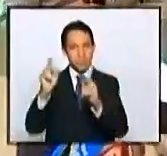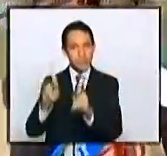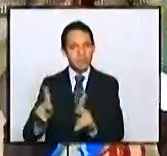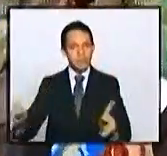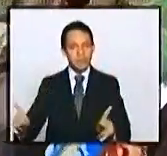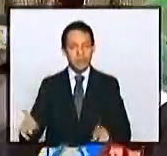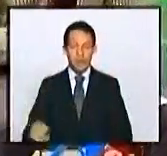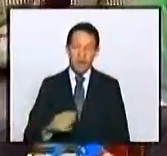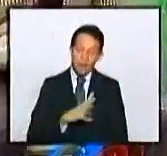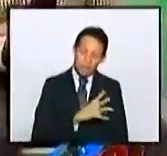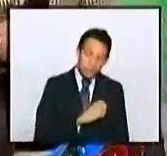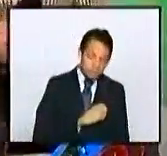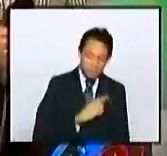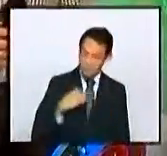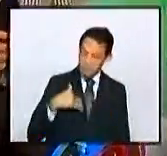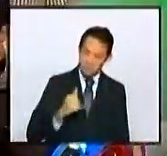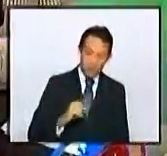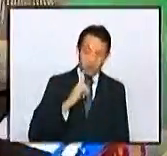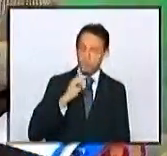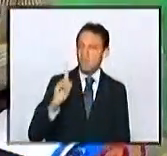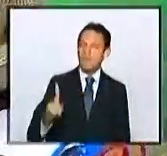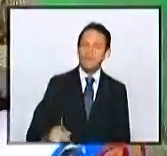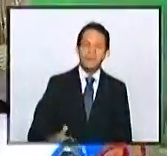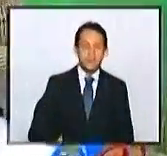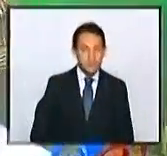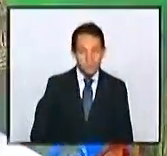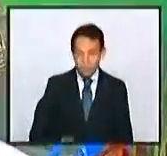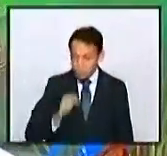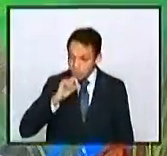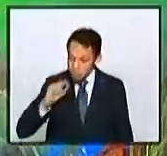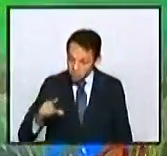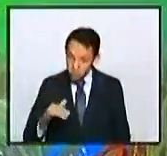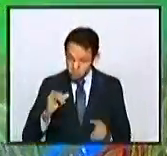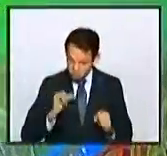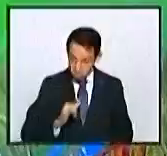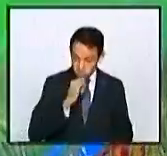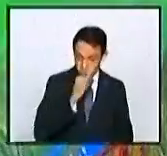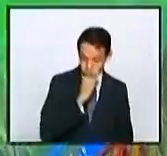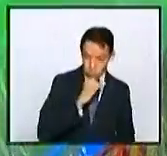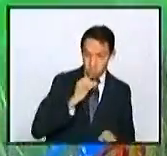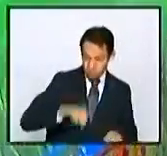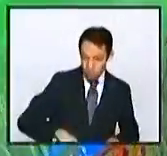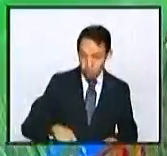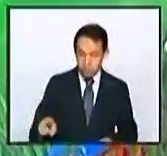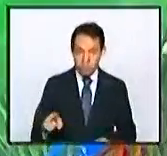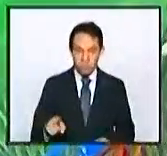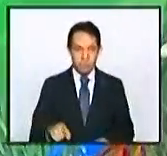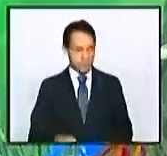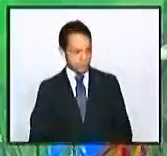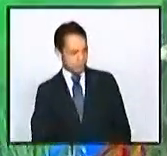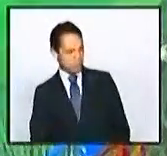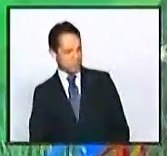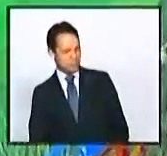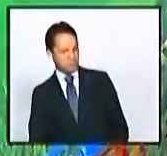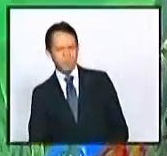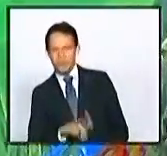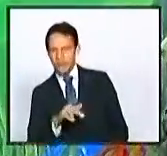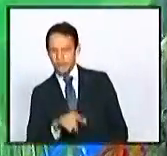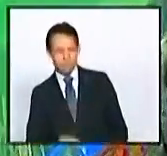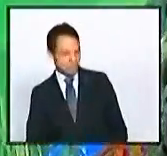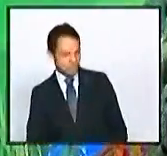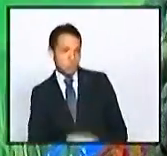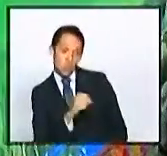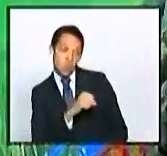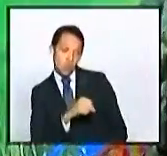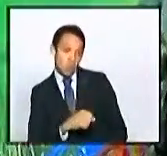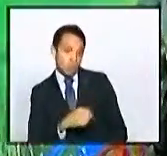son felices. Y yo les pregunto, ¿usted pudo orinar hoy? Y la gente le sorprende un poco la pregunta.